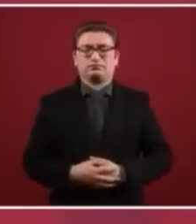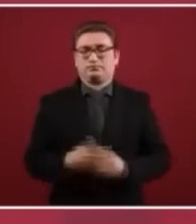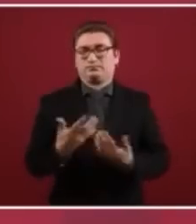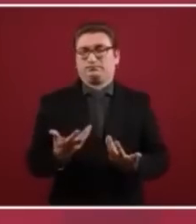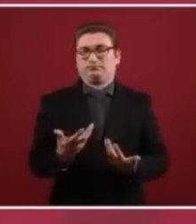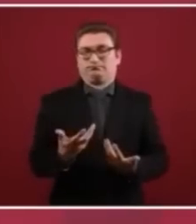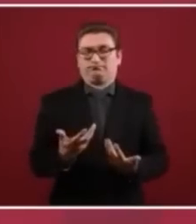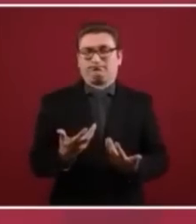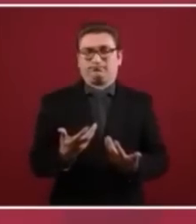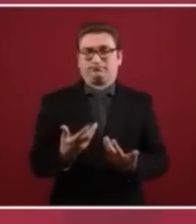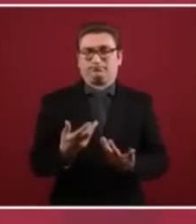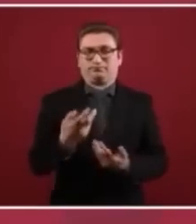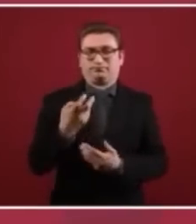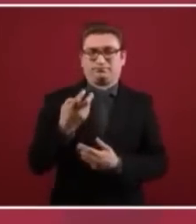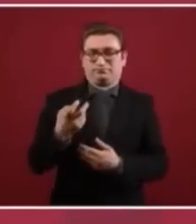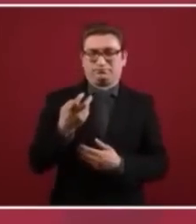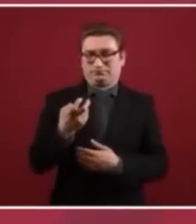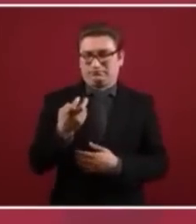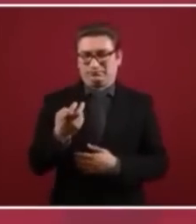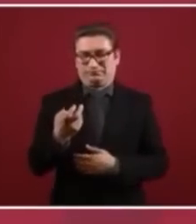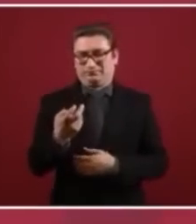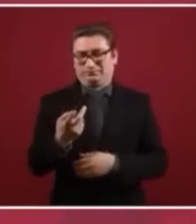Entonces, no es ese factor.